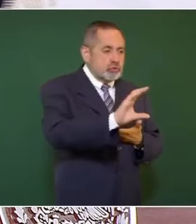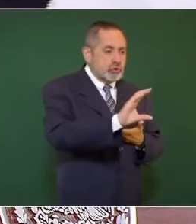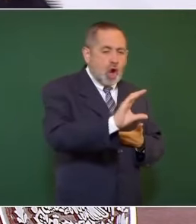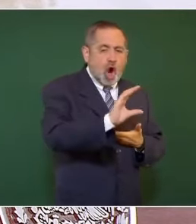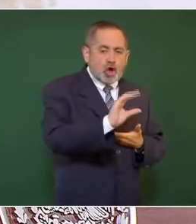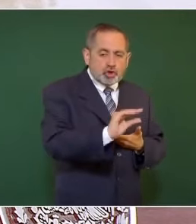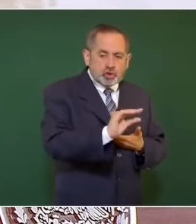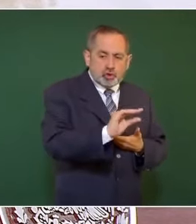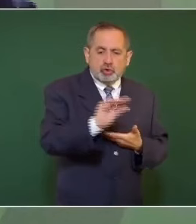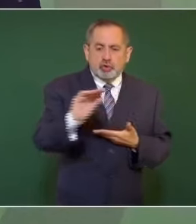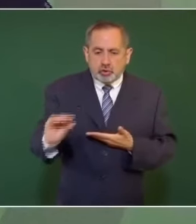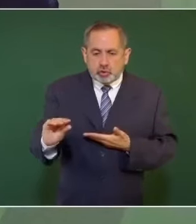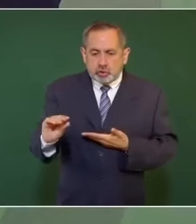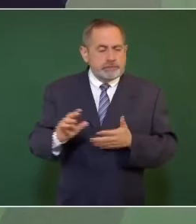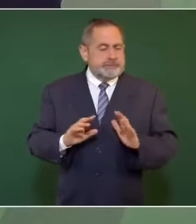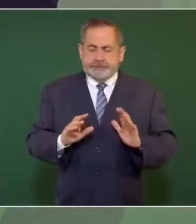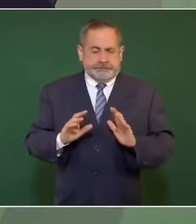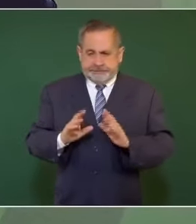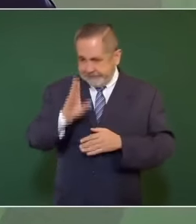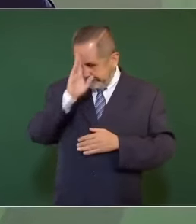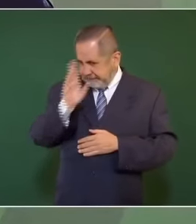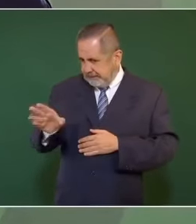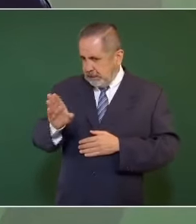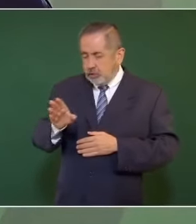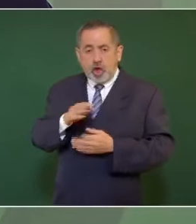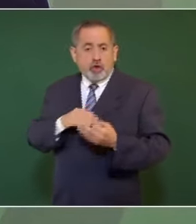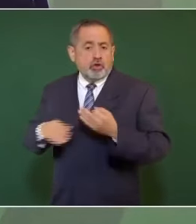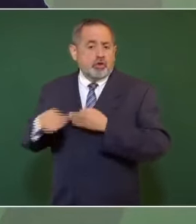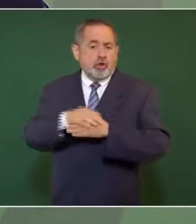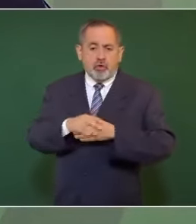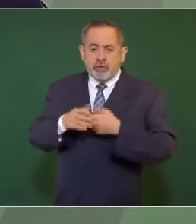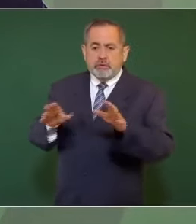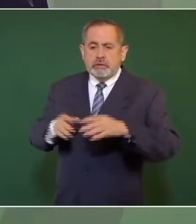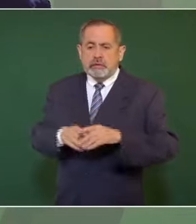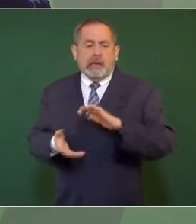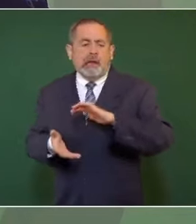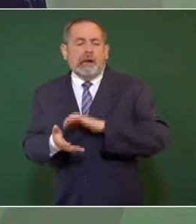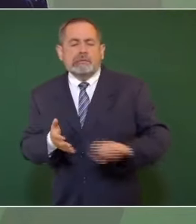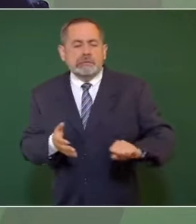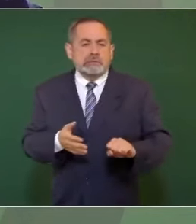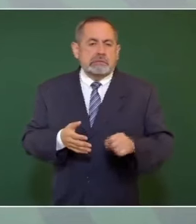se queda a mitad del camino. No hay piquete de ojo,